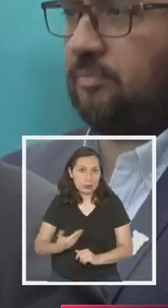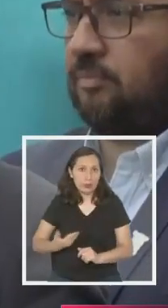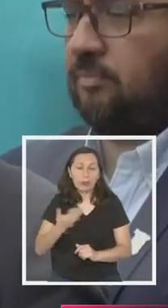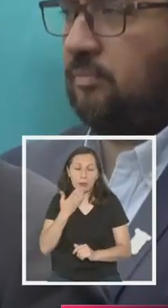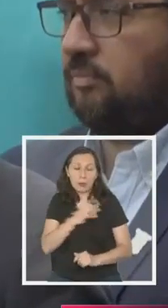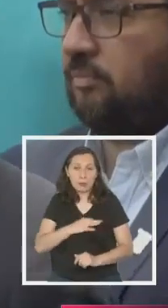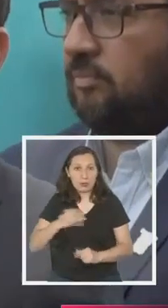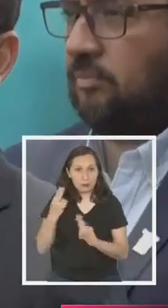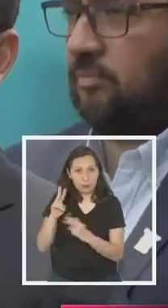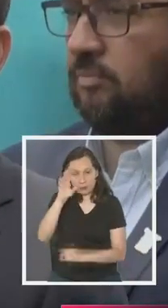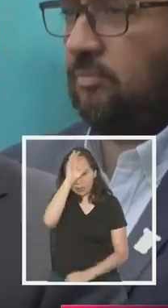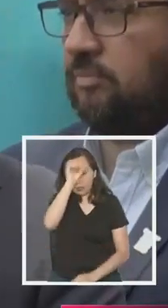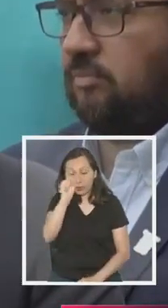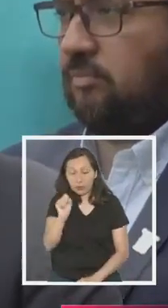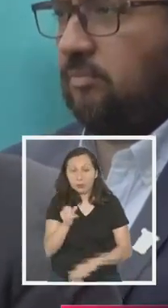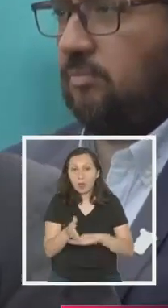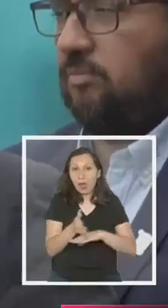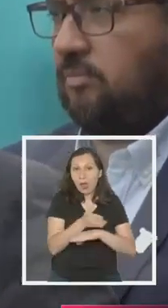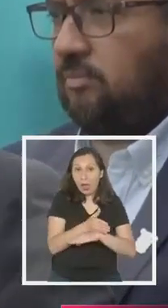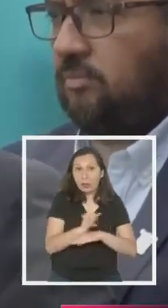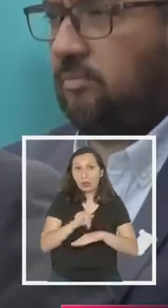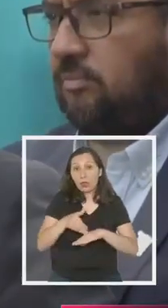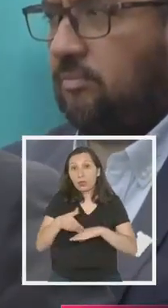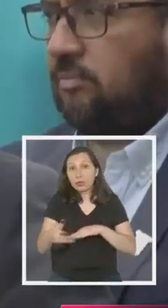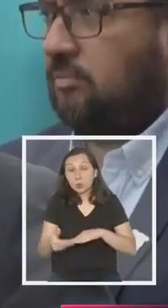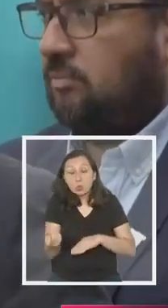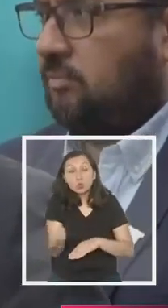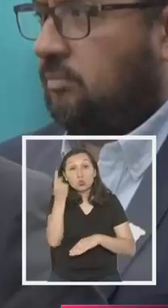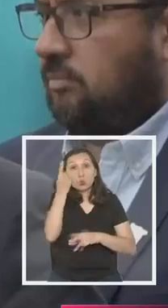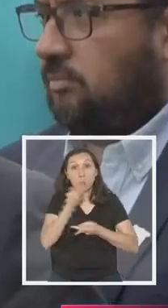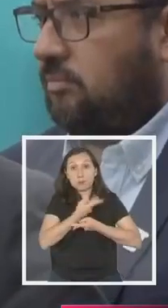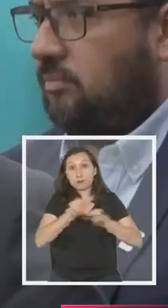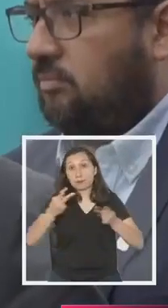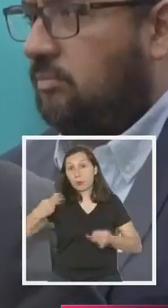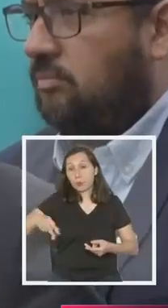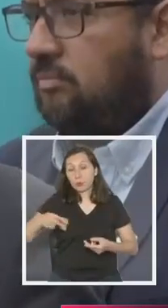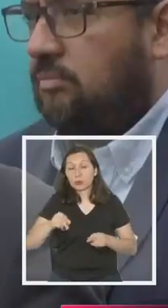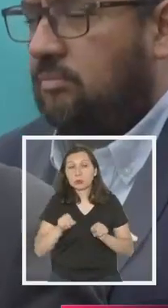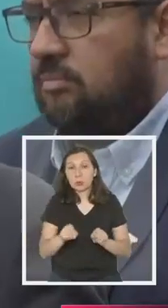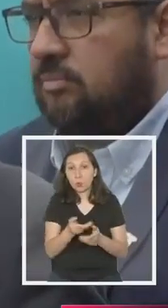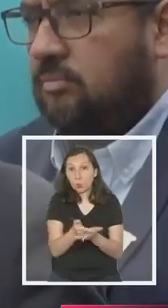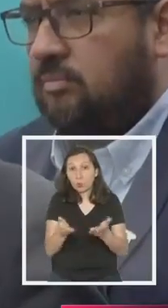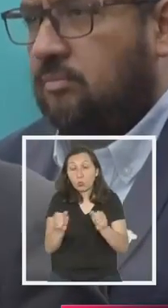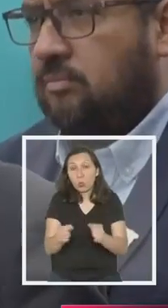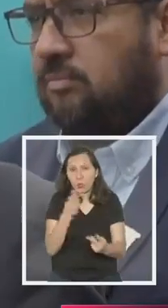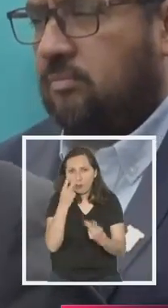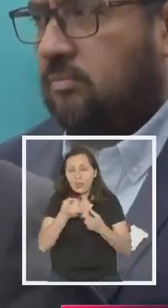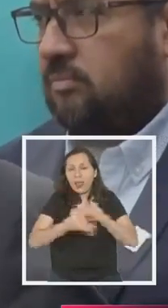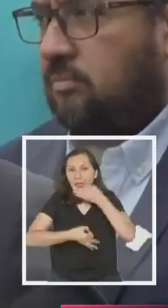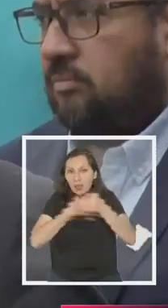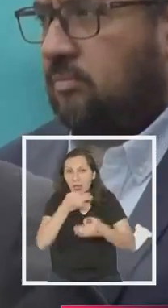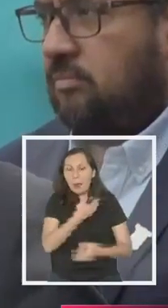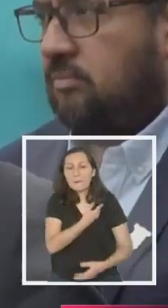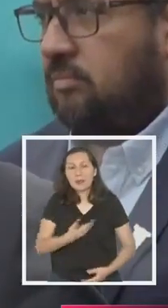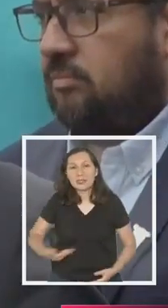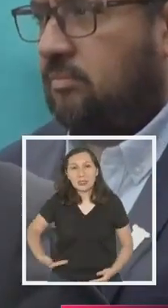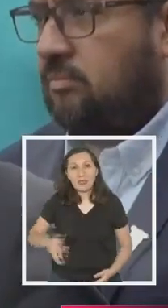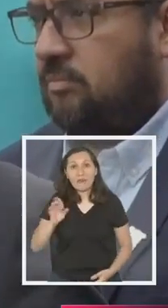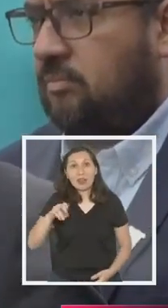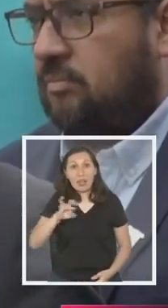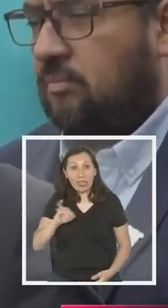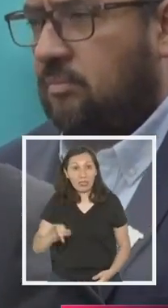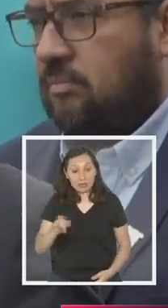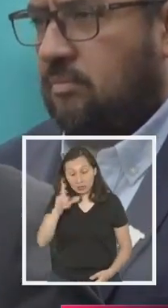y tanto antes como después de conocida esta noticia. Y de hecho ustedes pueden ver las declaraciones del presidente Fernández en donde le